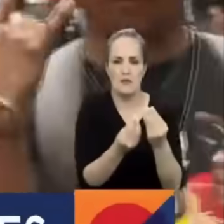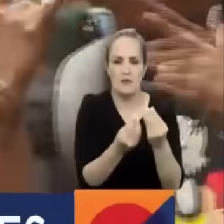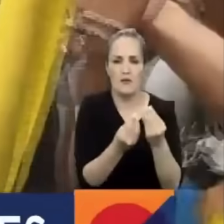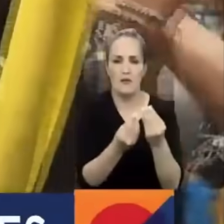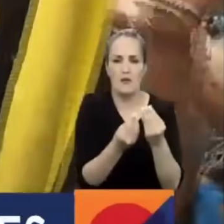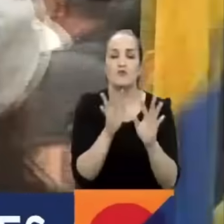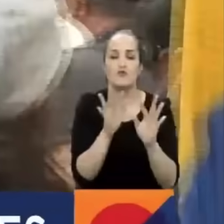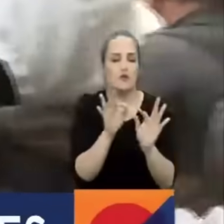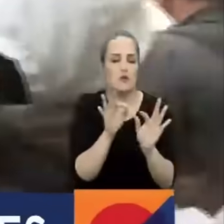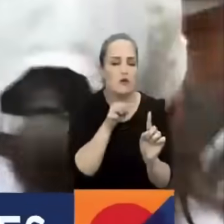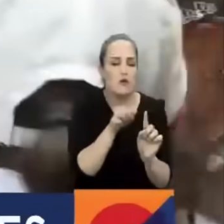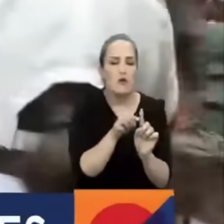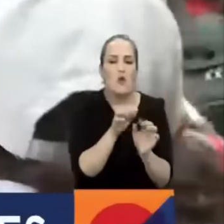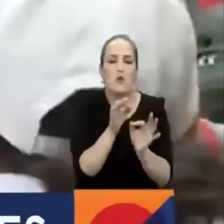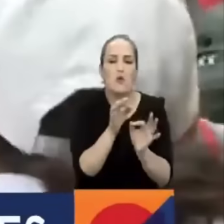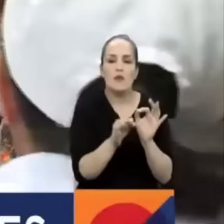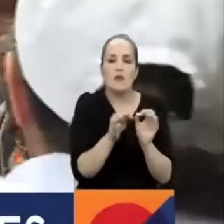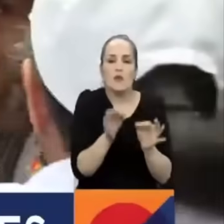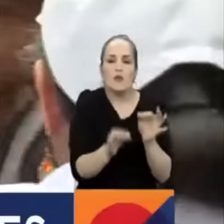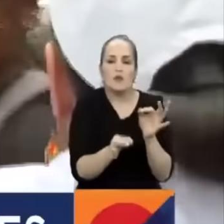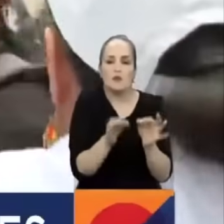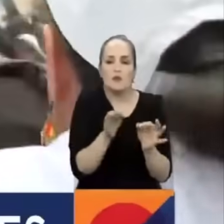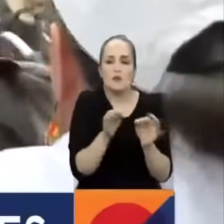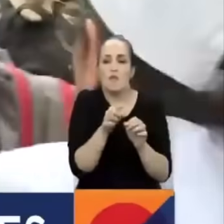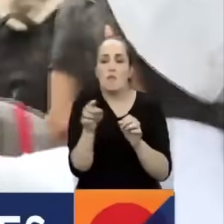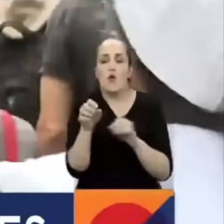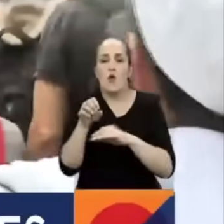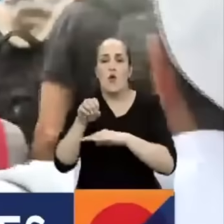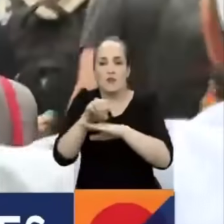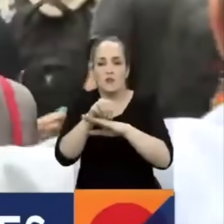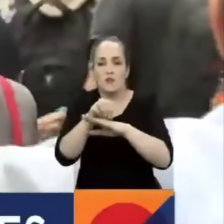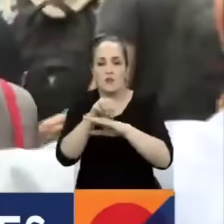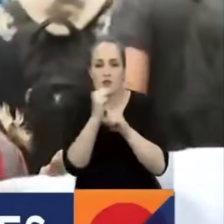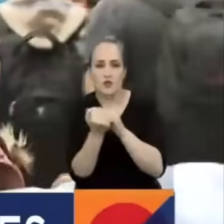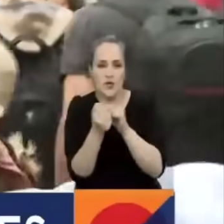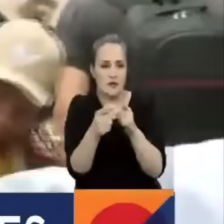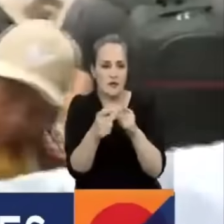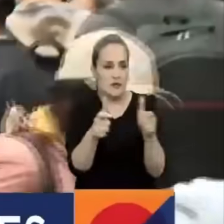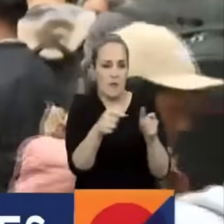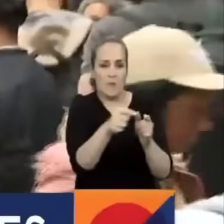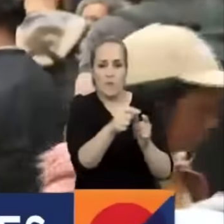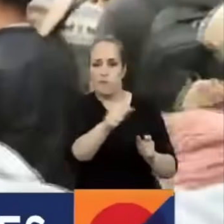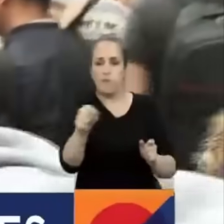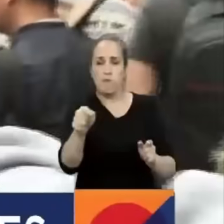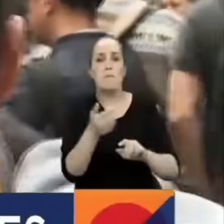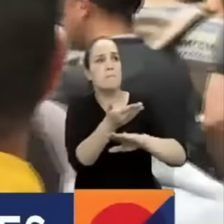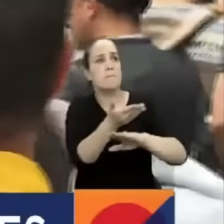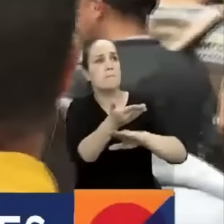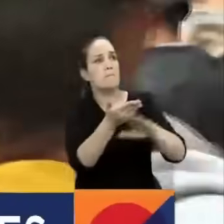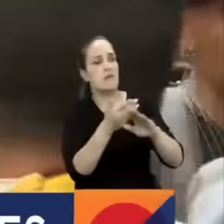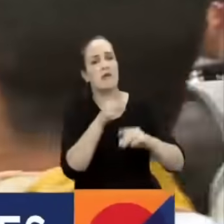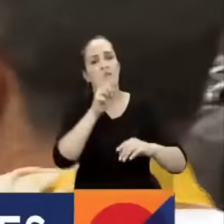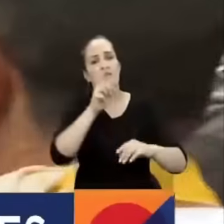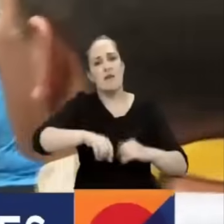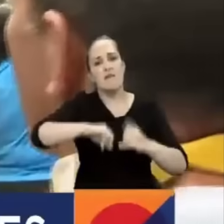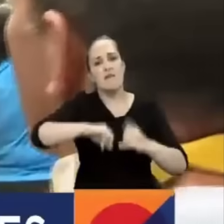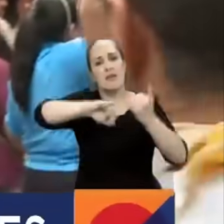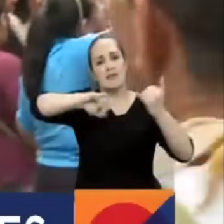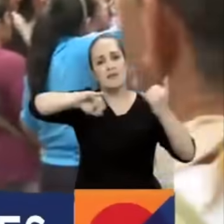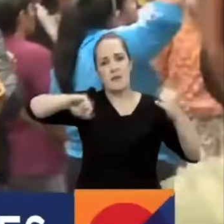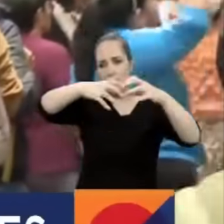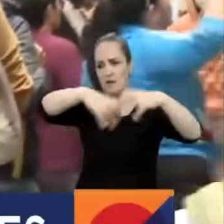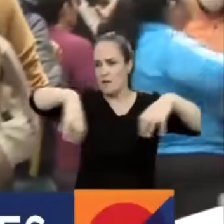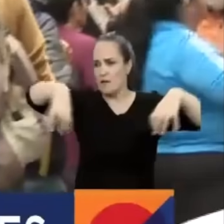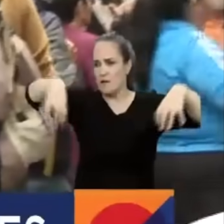de la justicia. Muchas organizaciones sociales se han acercado a pedir independencia de la justicia.